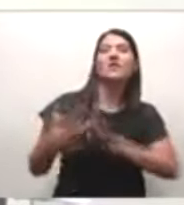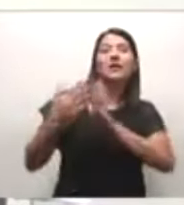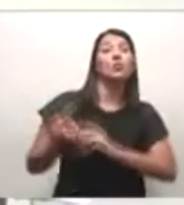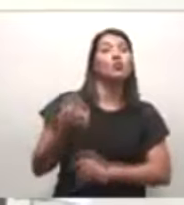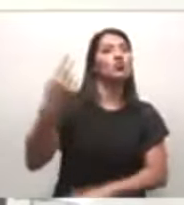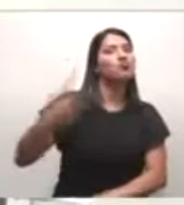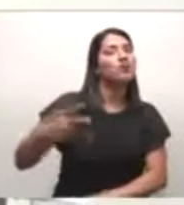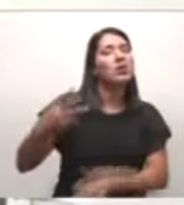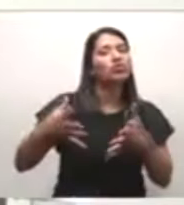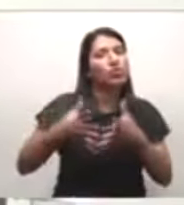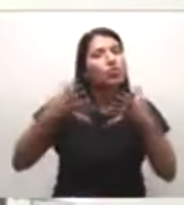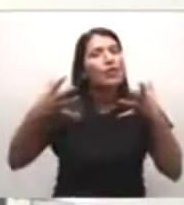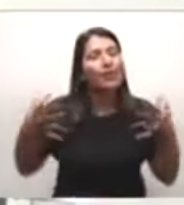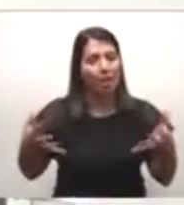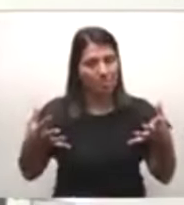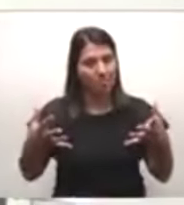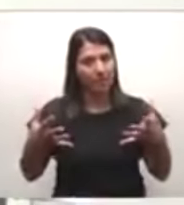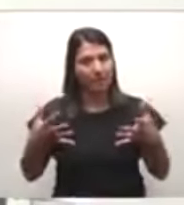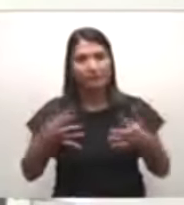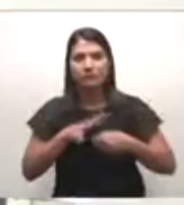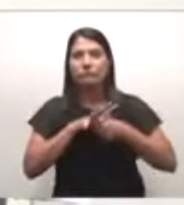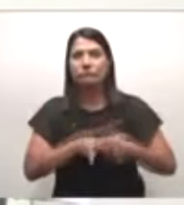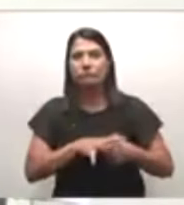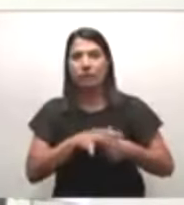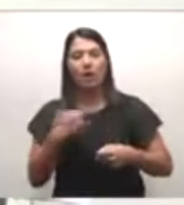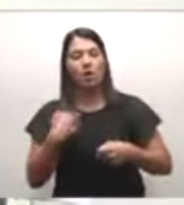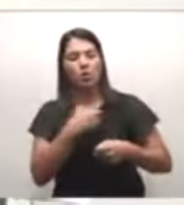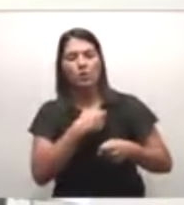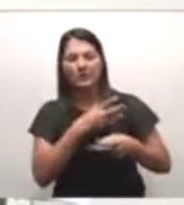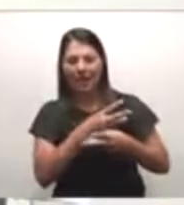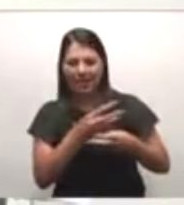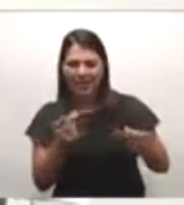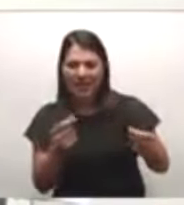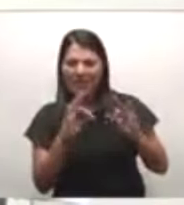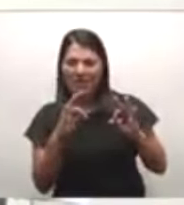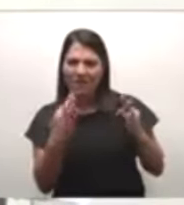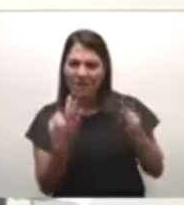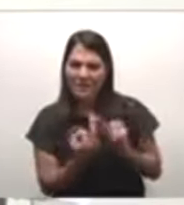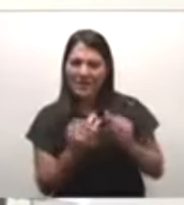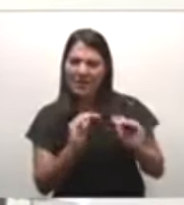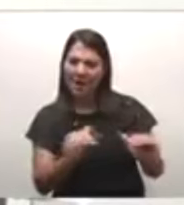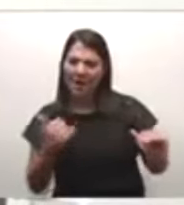grande contra nuestra tierra, nuestras familias y nuestros niños y niñas,